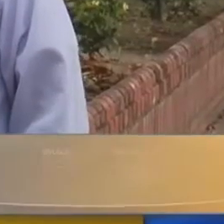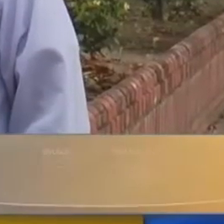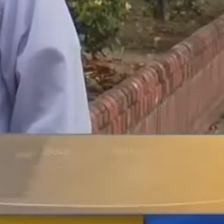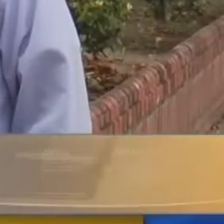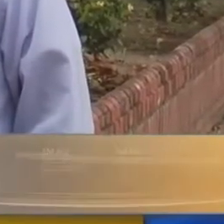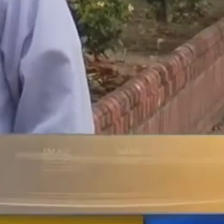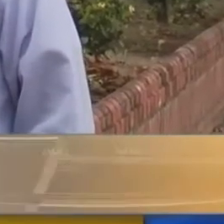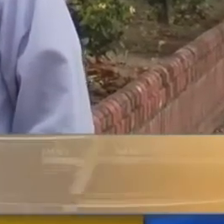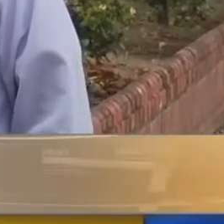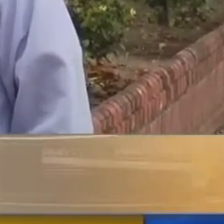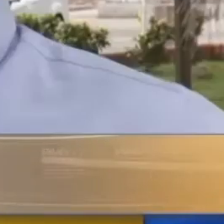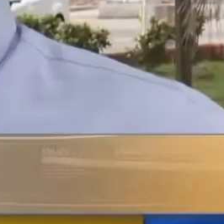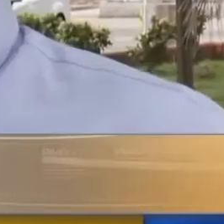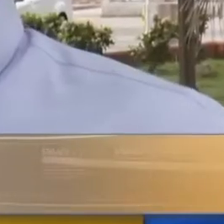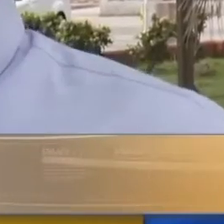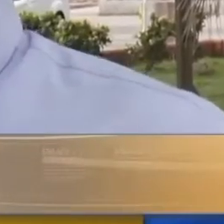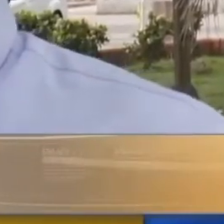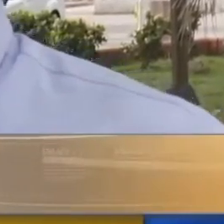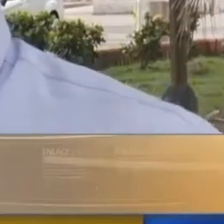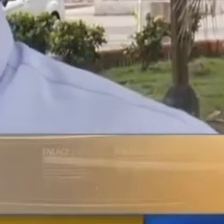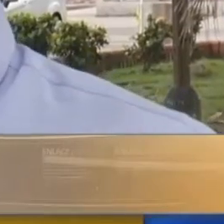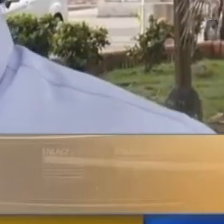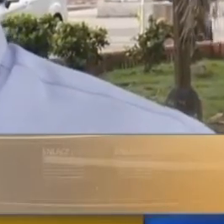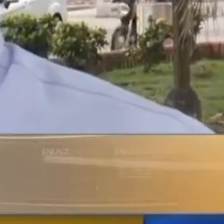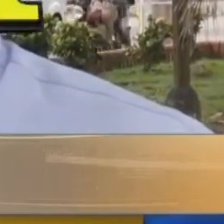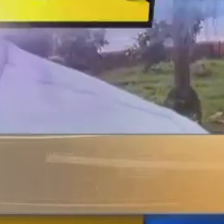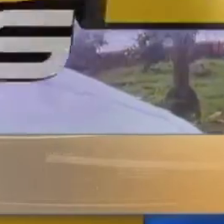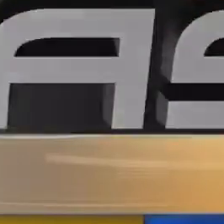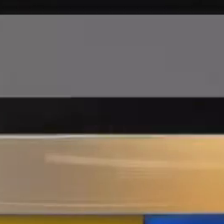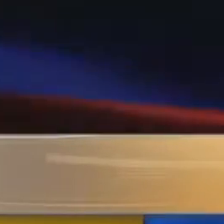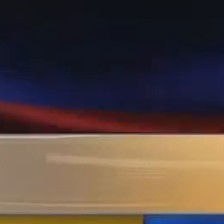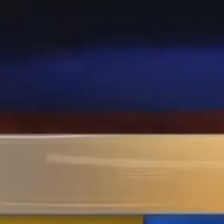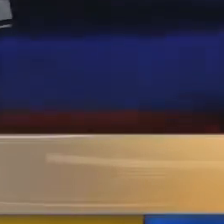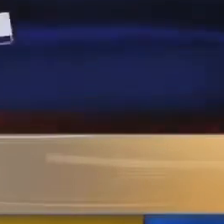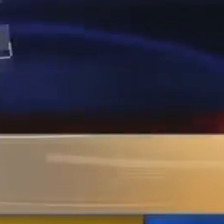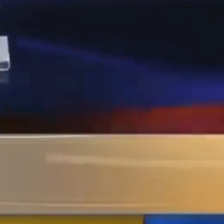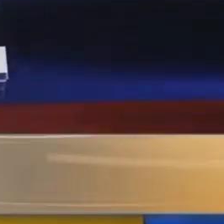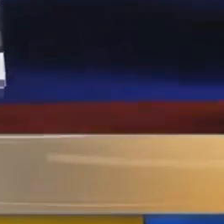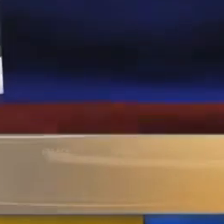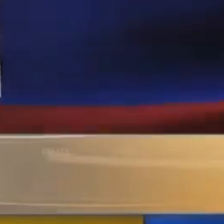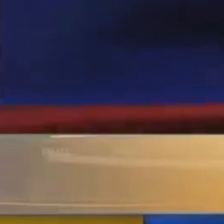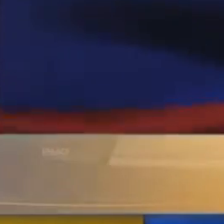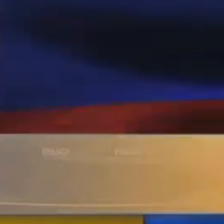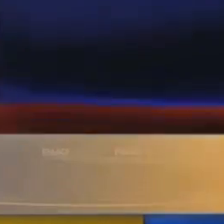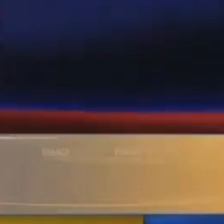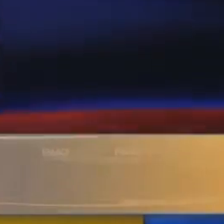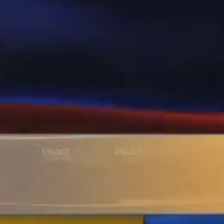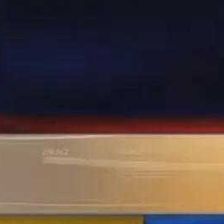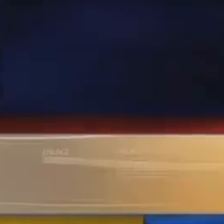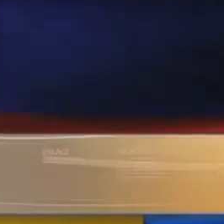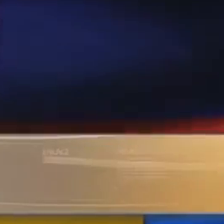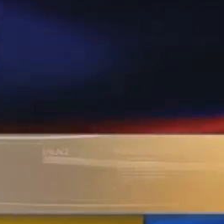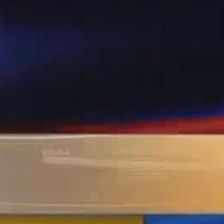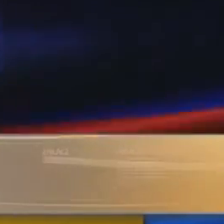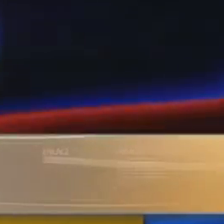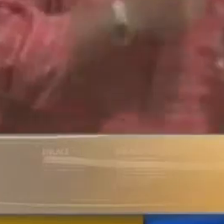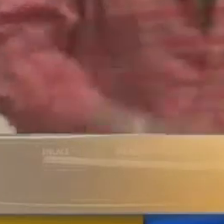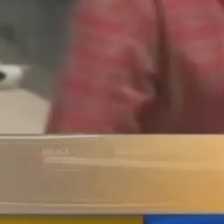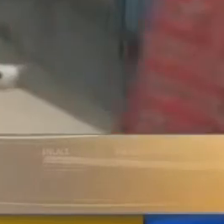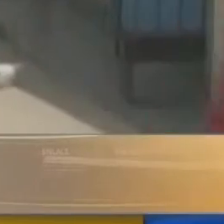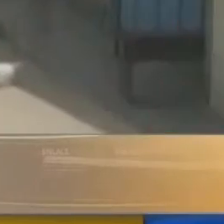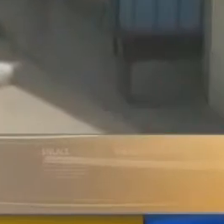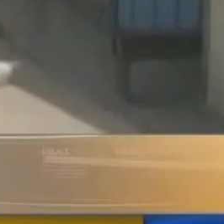vida, denuncia presidente de la Asociación de Bienes y Servicios en el corregimiento El Centro. Hoy en Enlace Noticias, una cápsula más de los acuerdos de paz para que